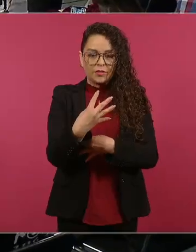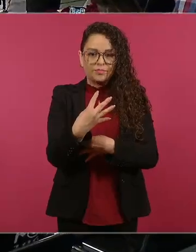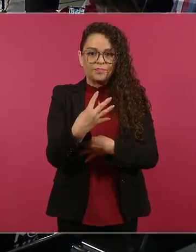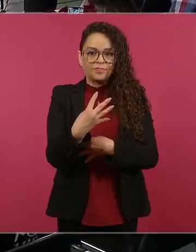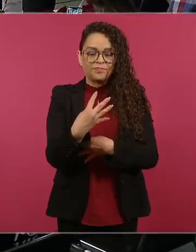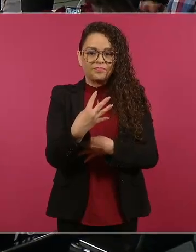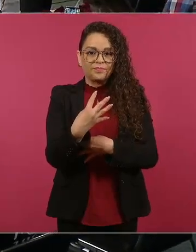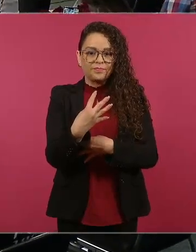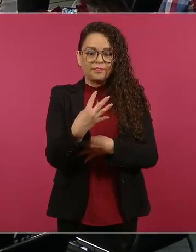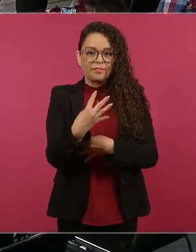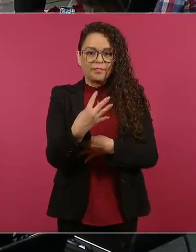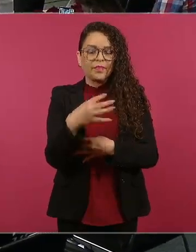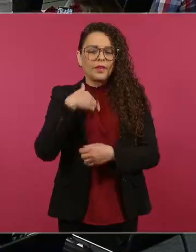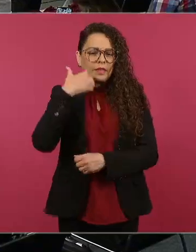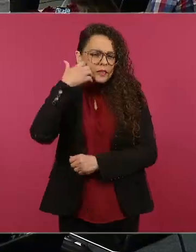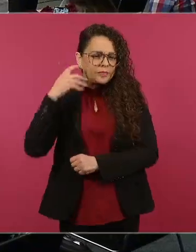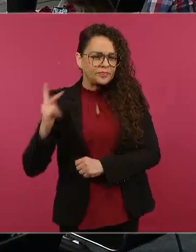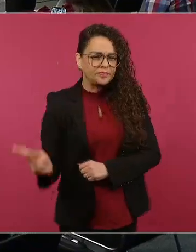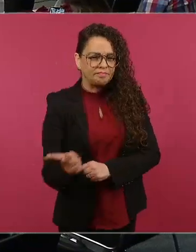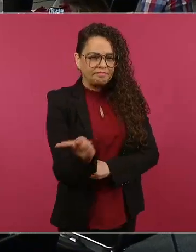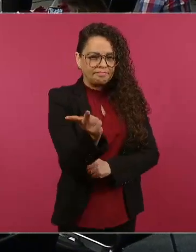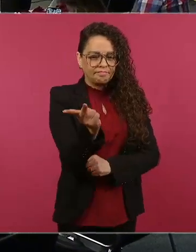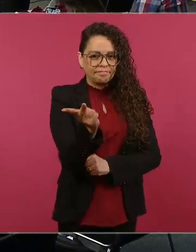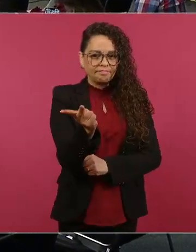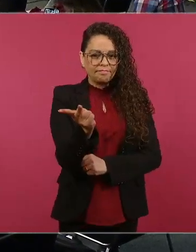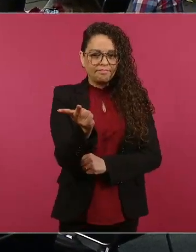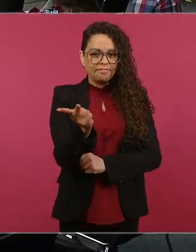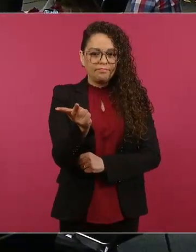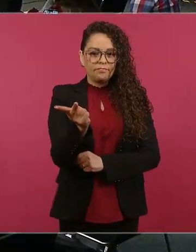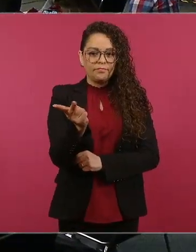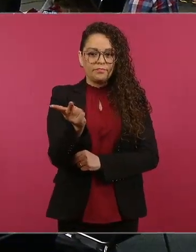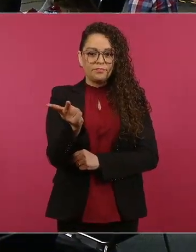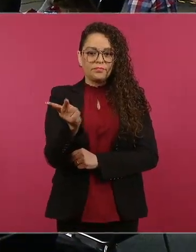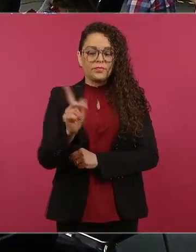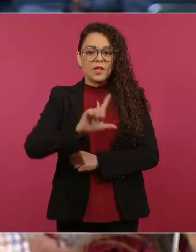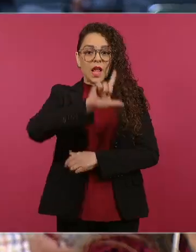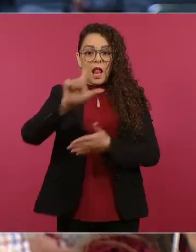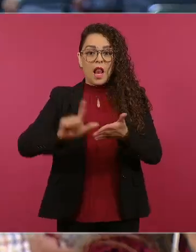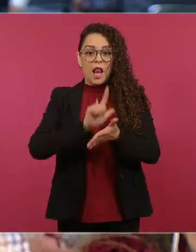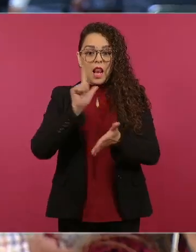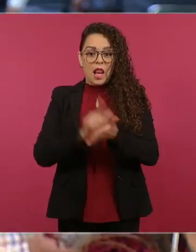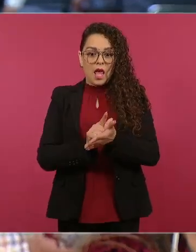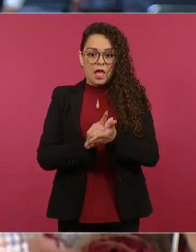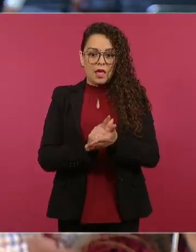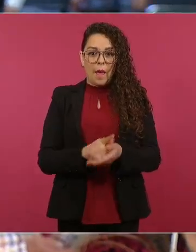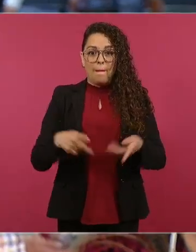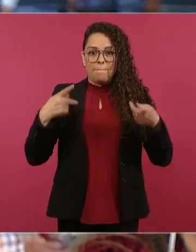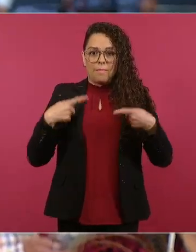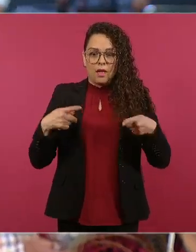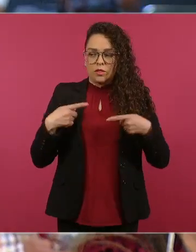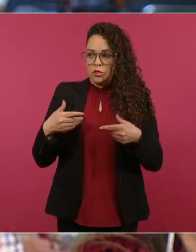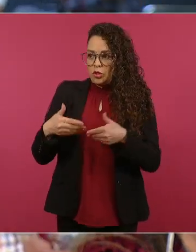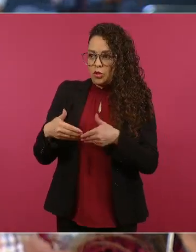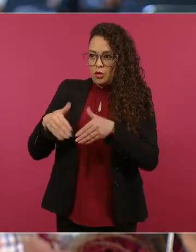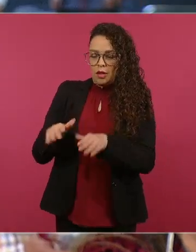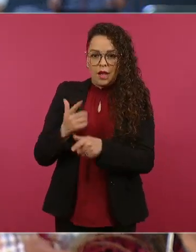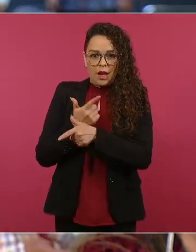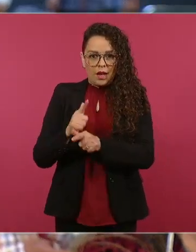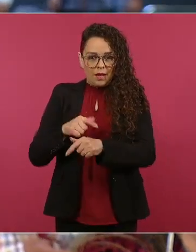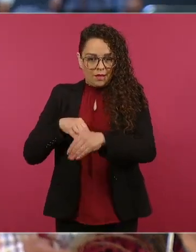Preguntarle, presidente, con esta ley de amnistía hay confusión debido a la